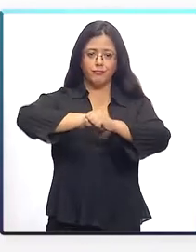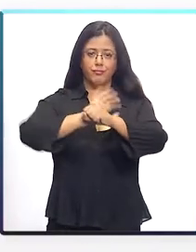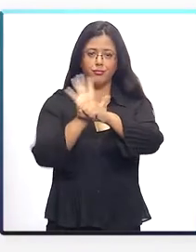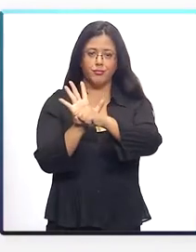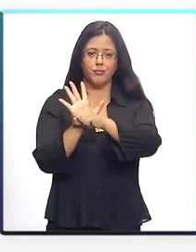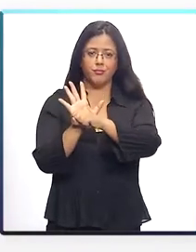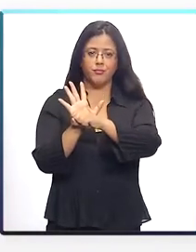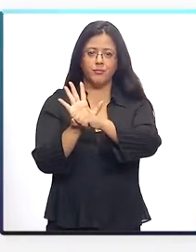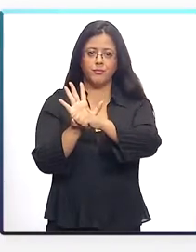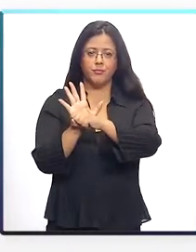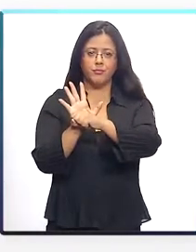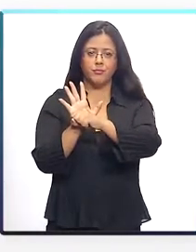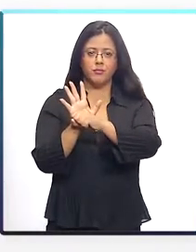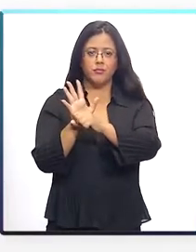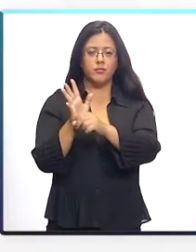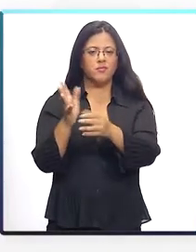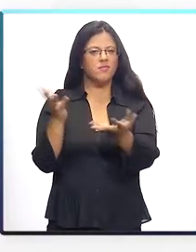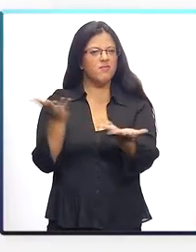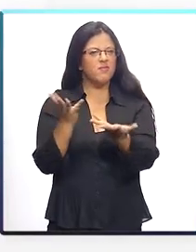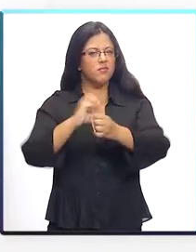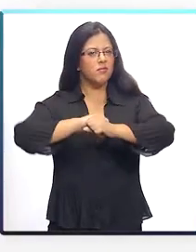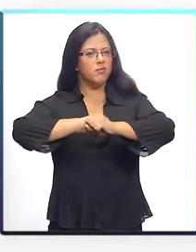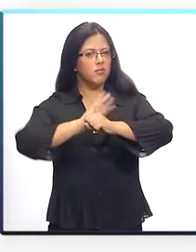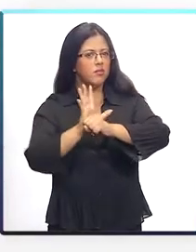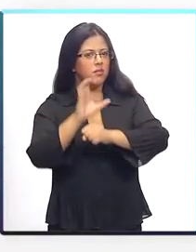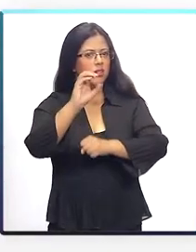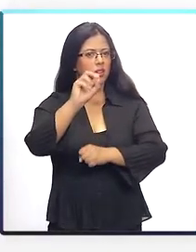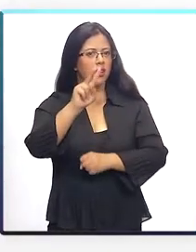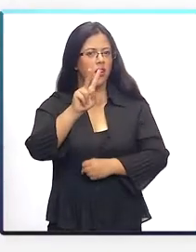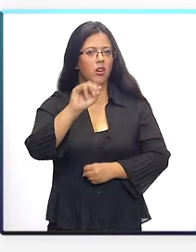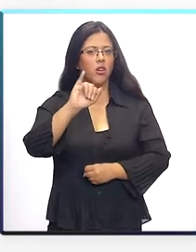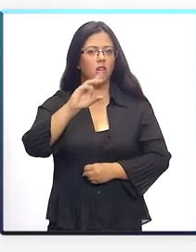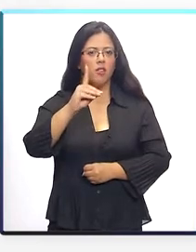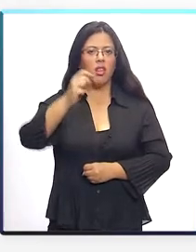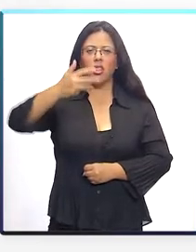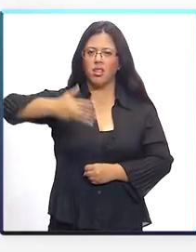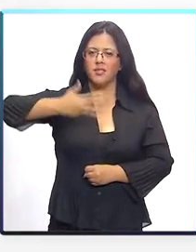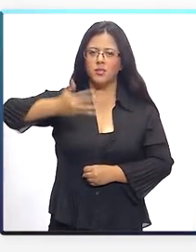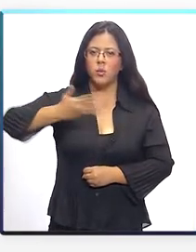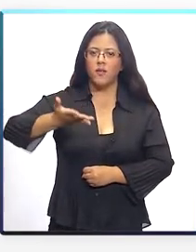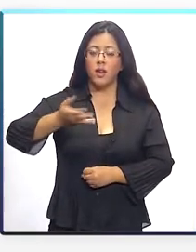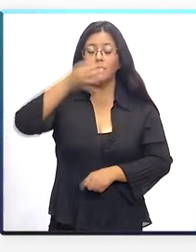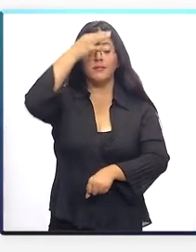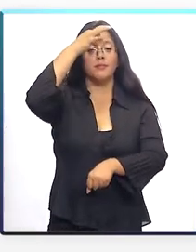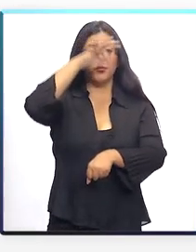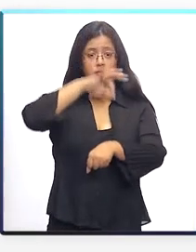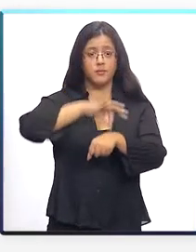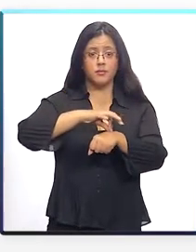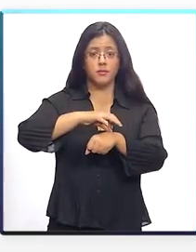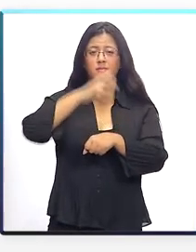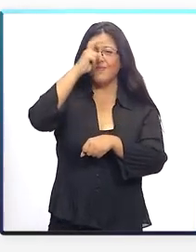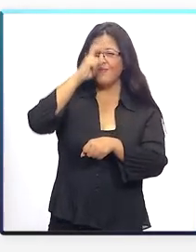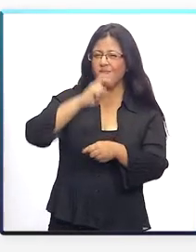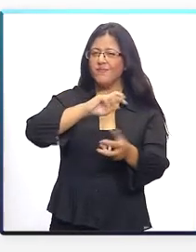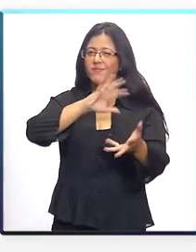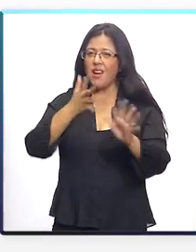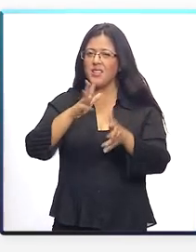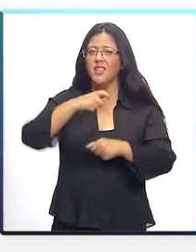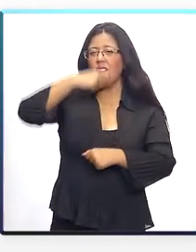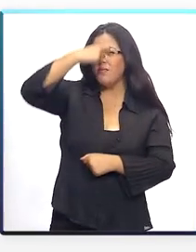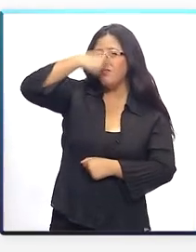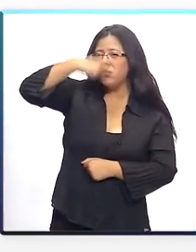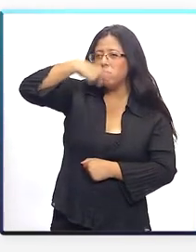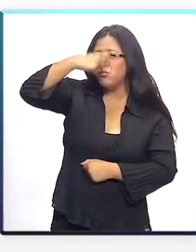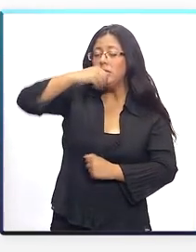Plan de Acción Coronavirus. ¿Sabe qué es el coronavirus COVID-19? Es una enfermedad similar